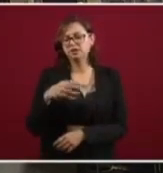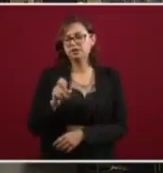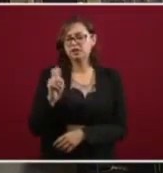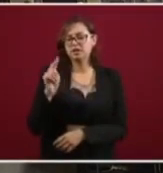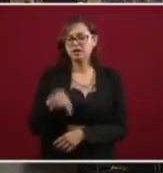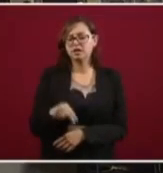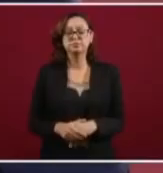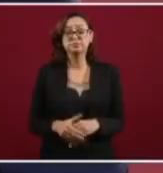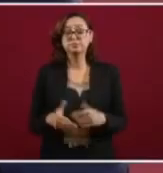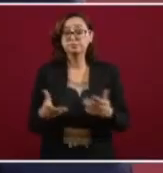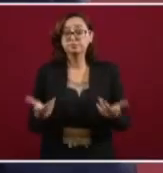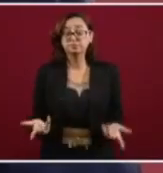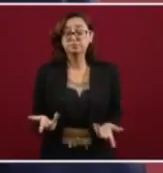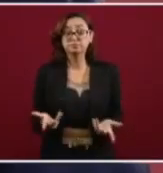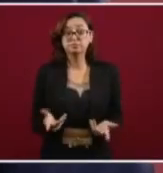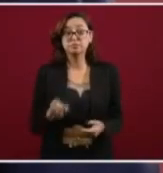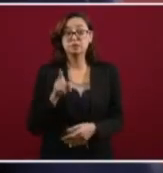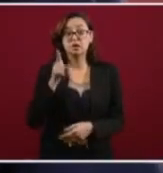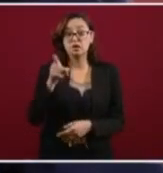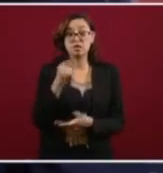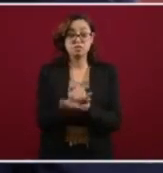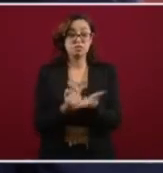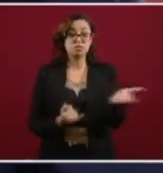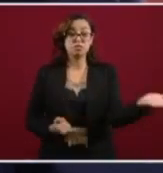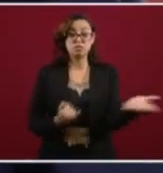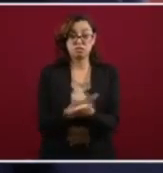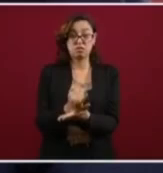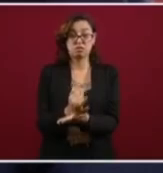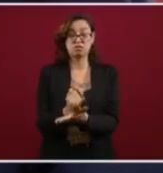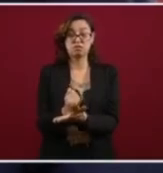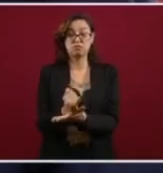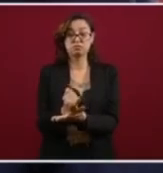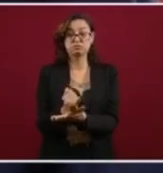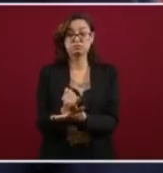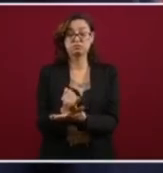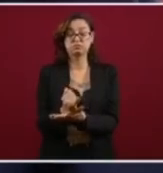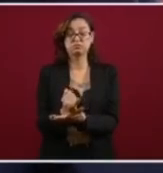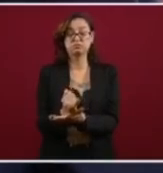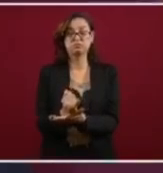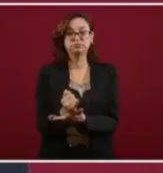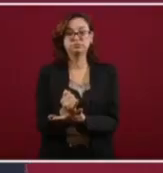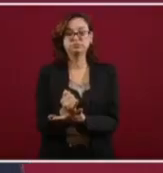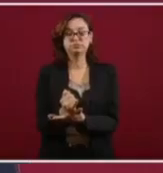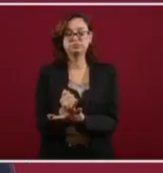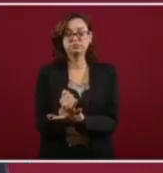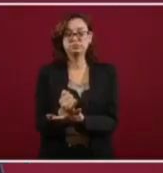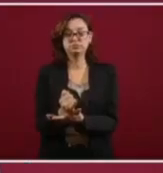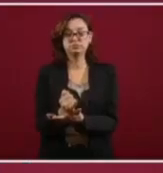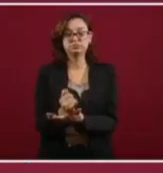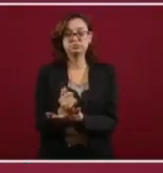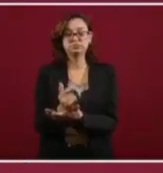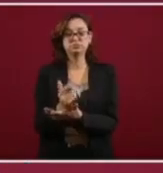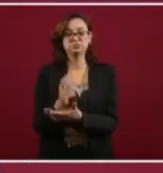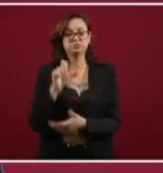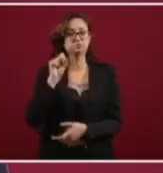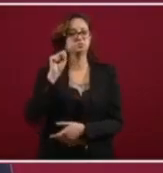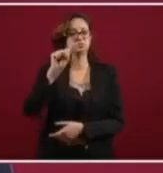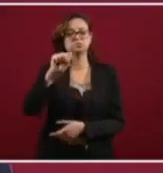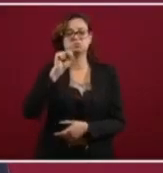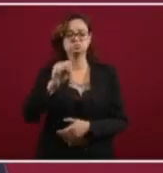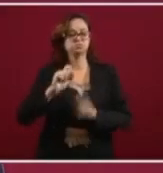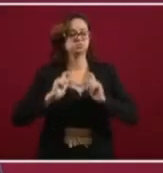toma la decisión de dejar el sindicato